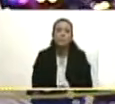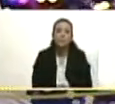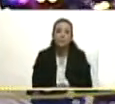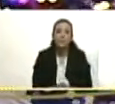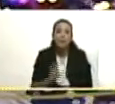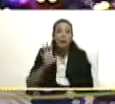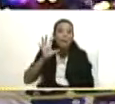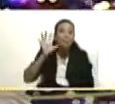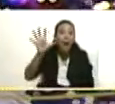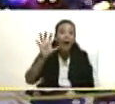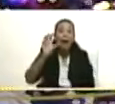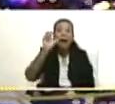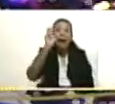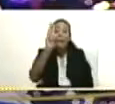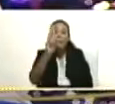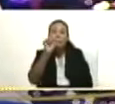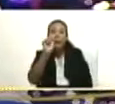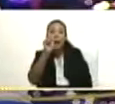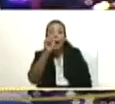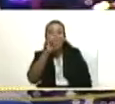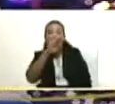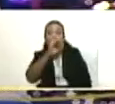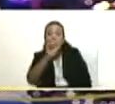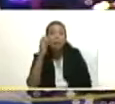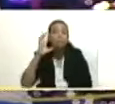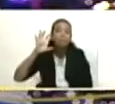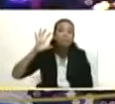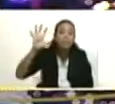La patria de todos y de todas.